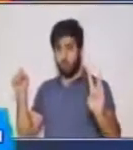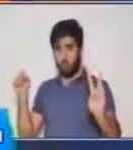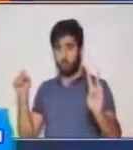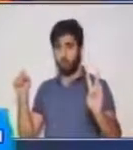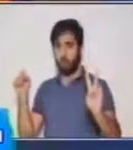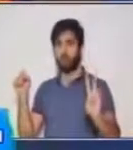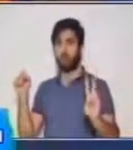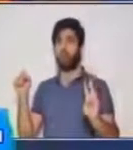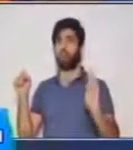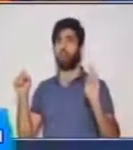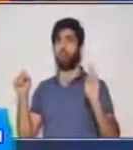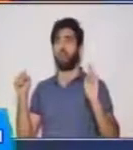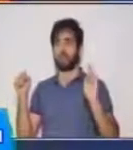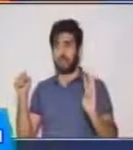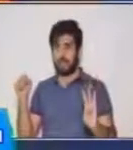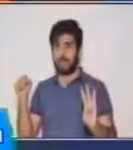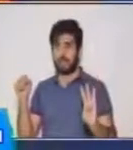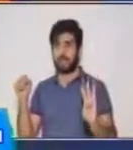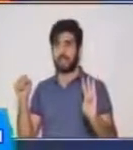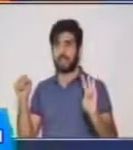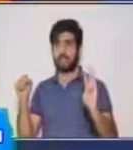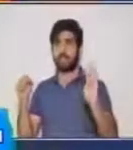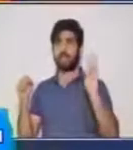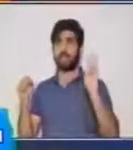2, 3,